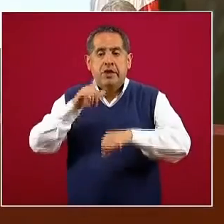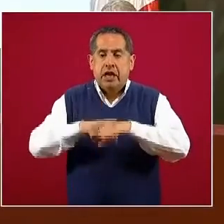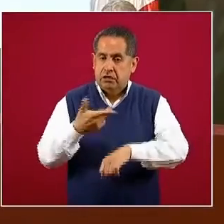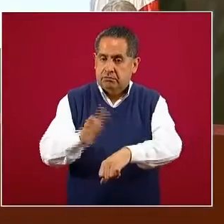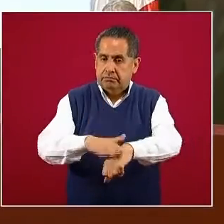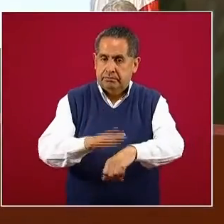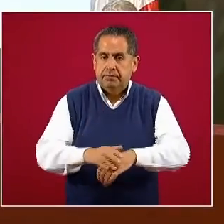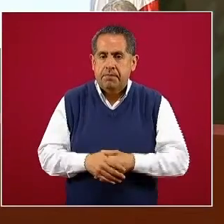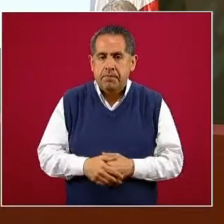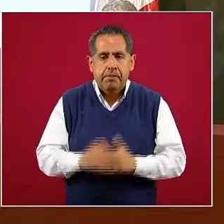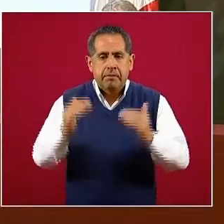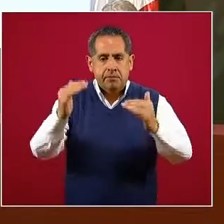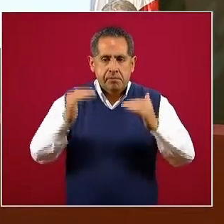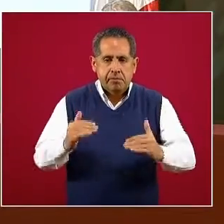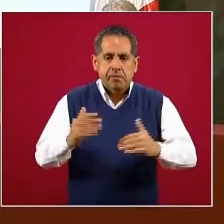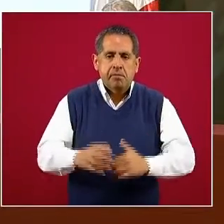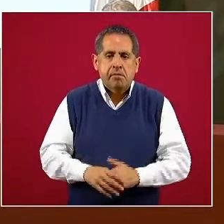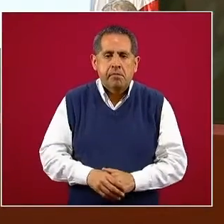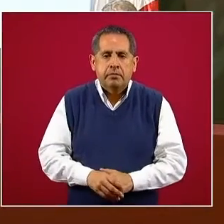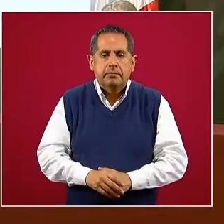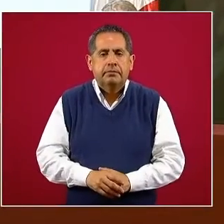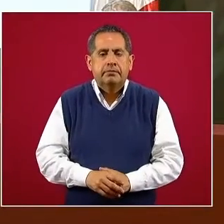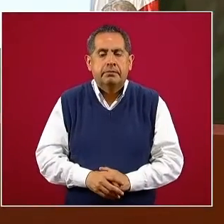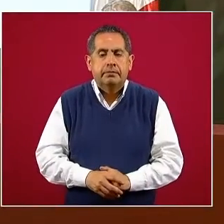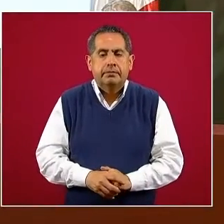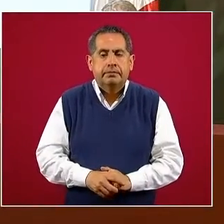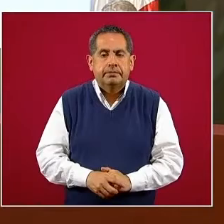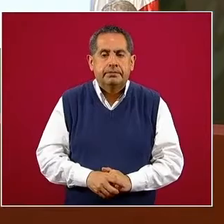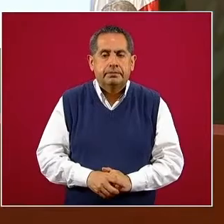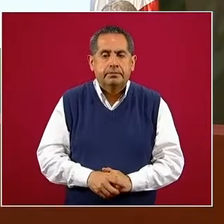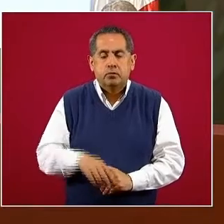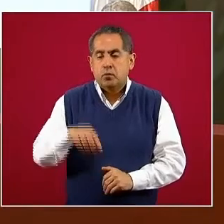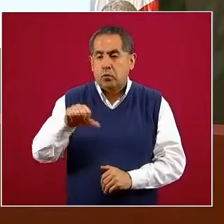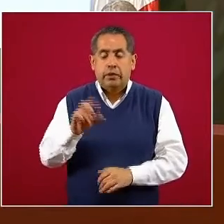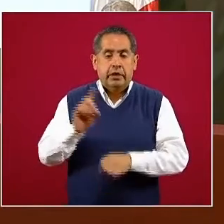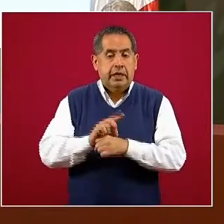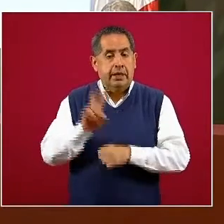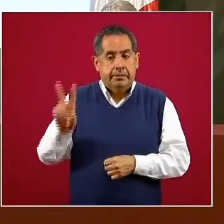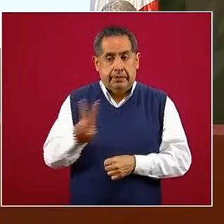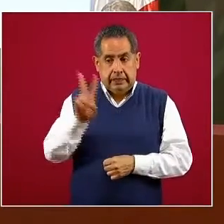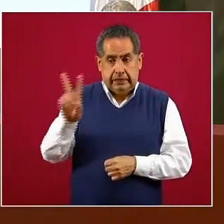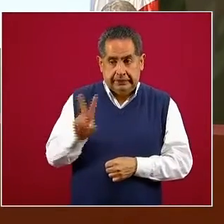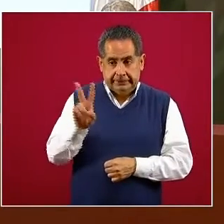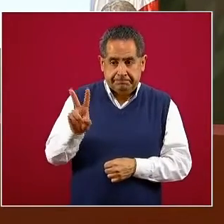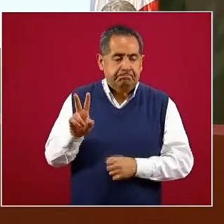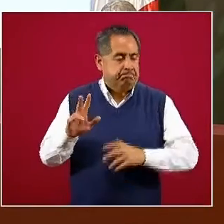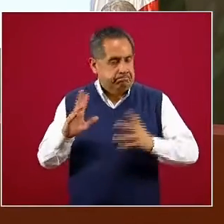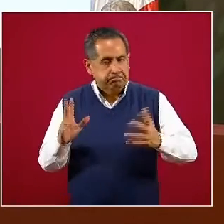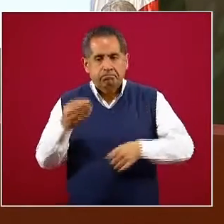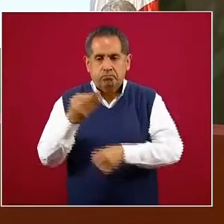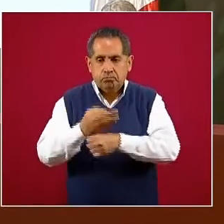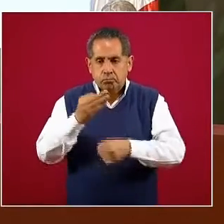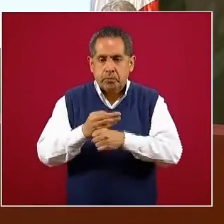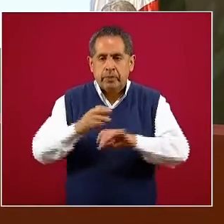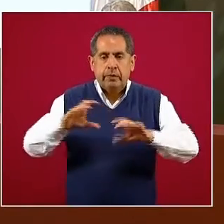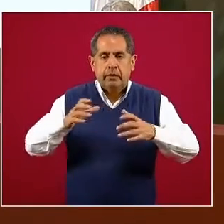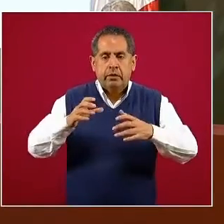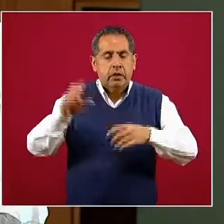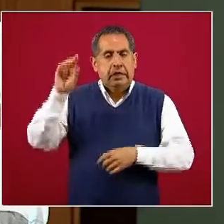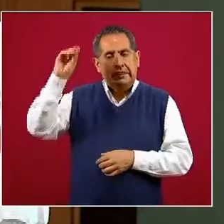Gracias, señor subsecretario Hugo López-Gatell. Gracias al director del Instituto Mexicano del Seguro